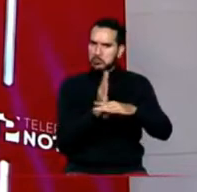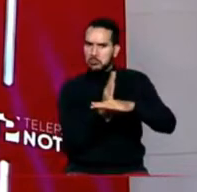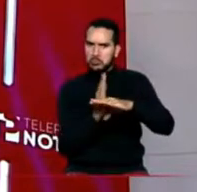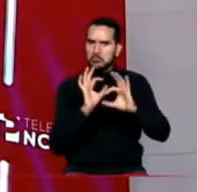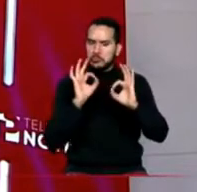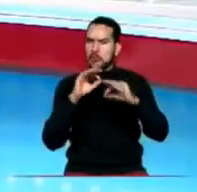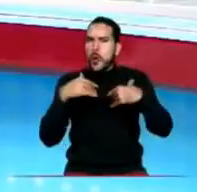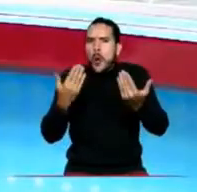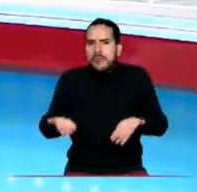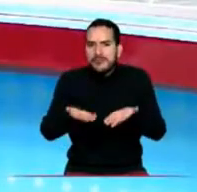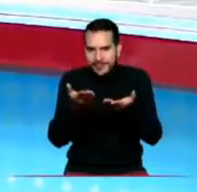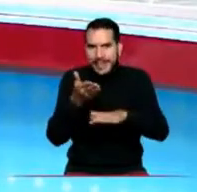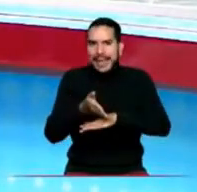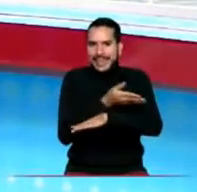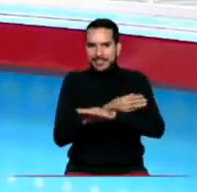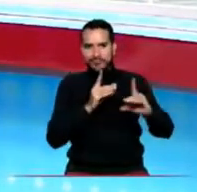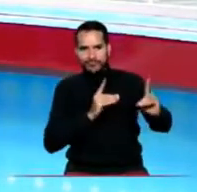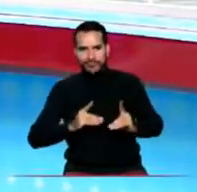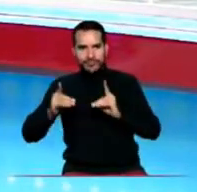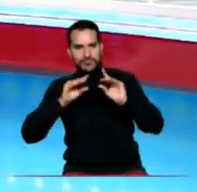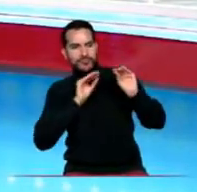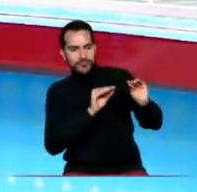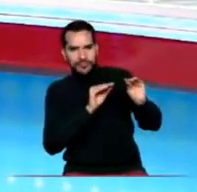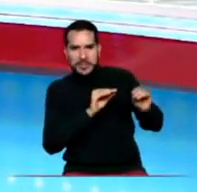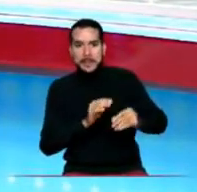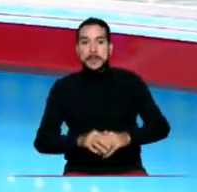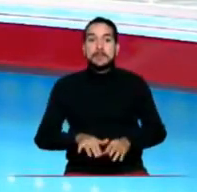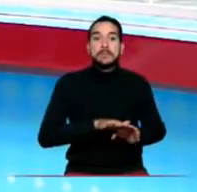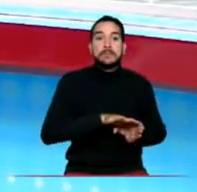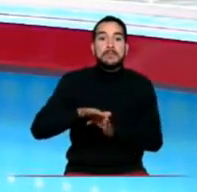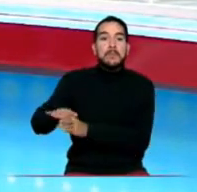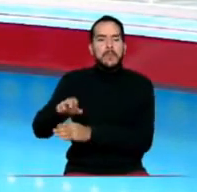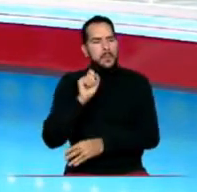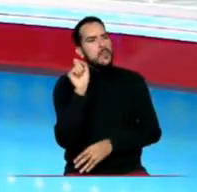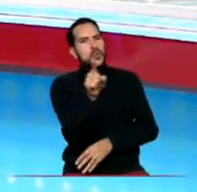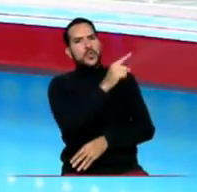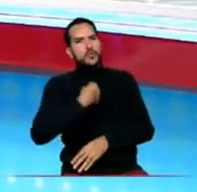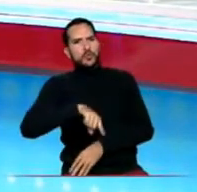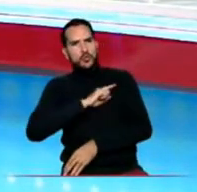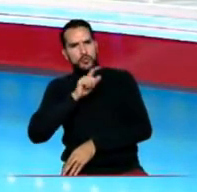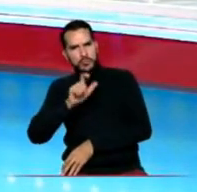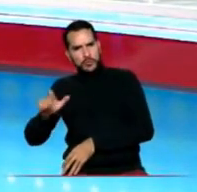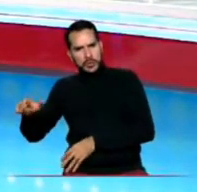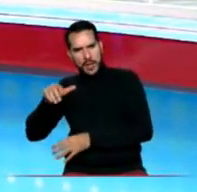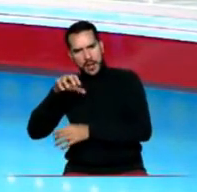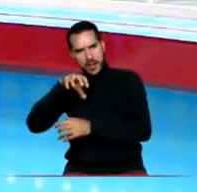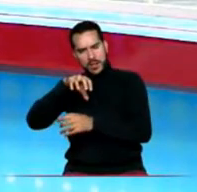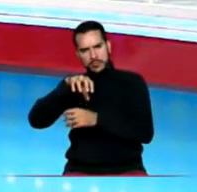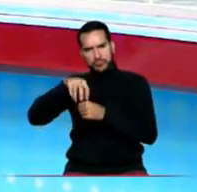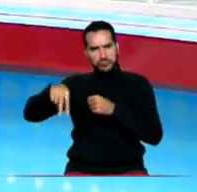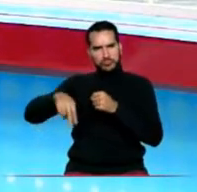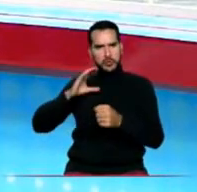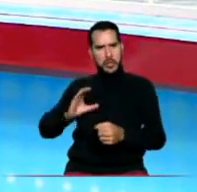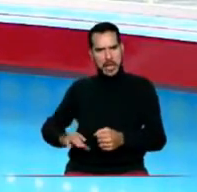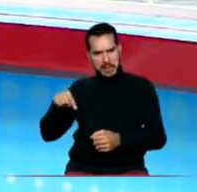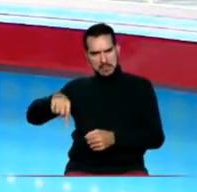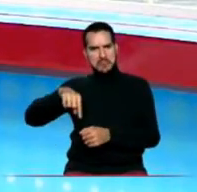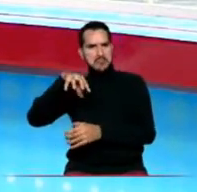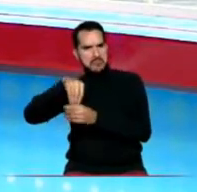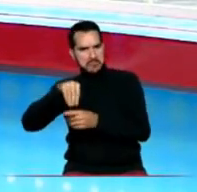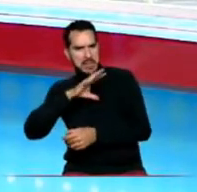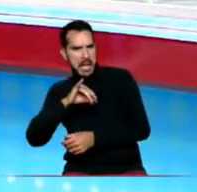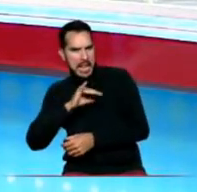¿cómo la ciudadanía, cómo como caleños podemos contribuir a que el sector gastronómico, del que dependen